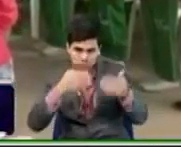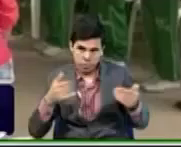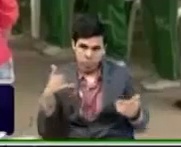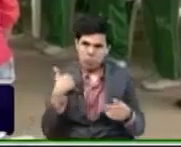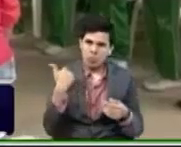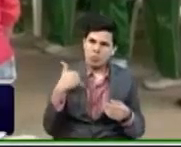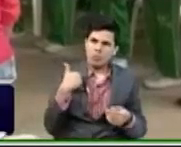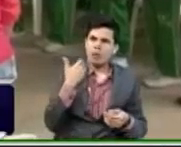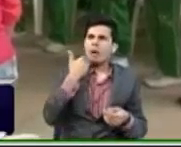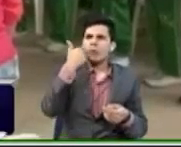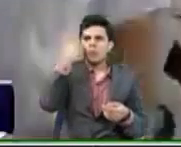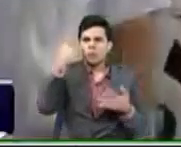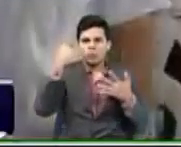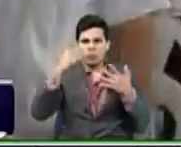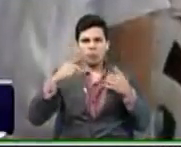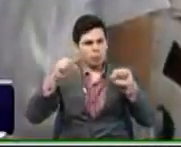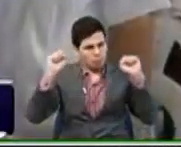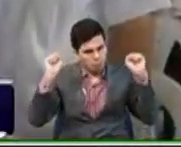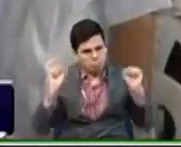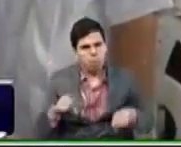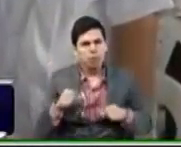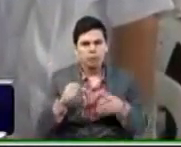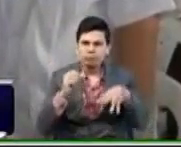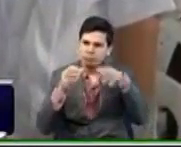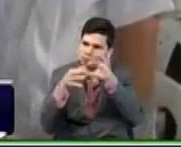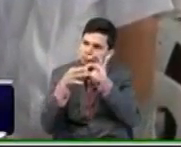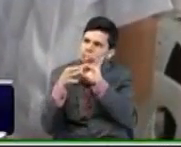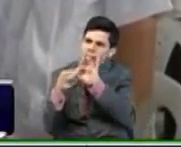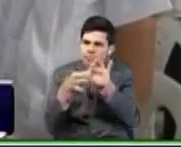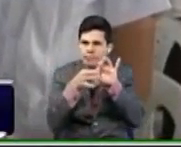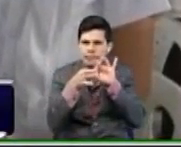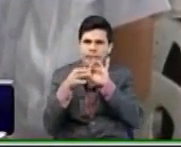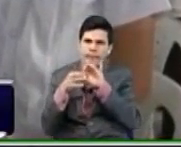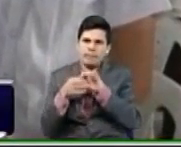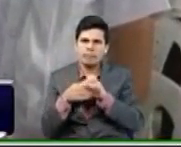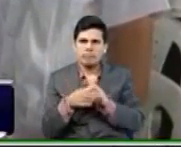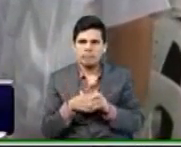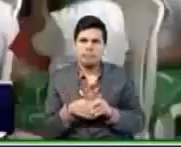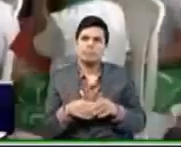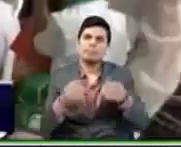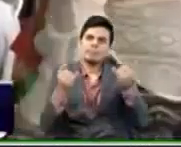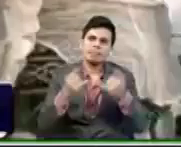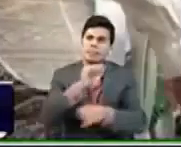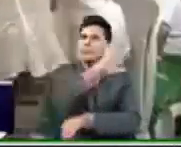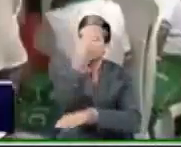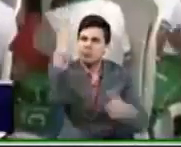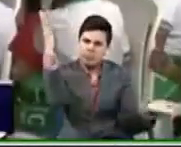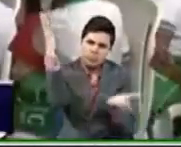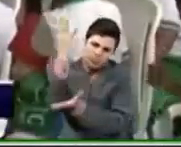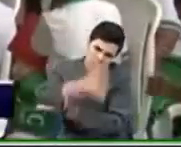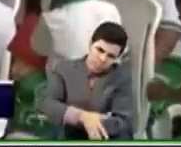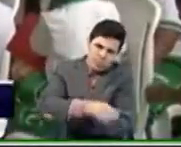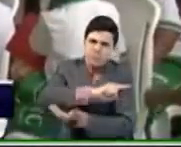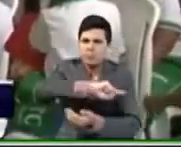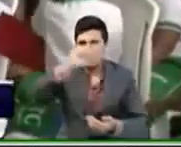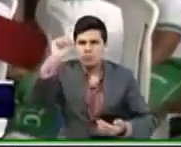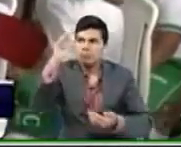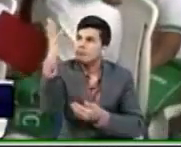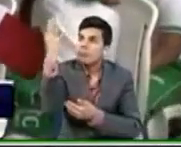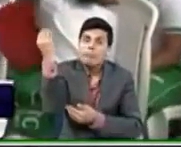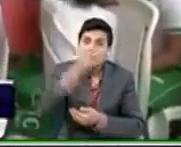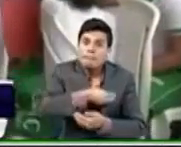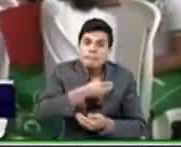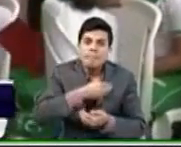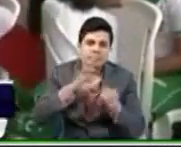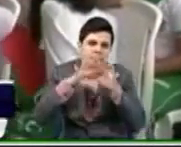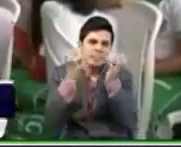y adultos se unan a esta buena causa. Que por favor, basta la tala de árboles, porque sin los árboles nos vamos a quedar